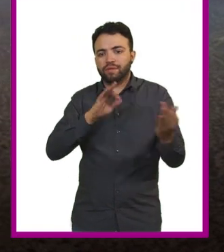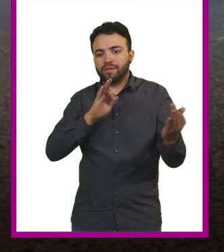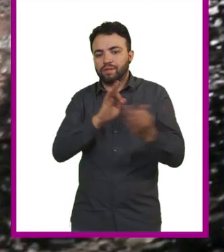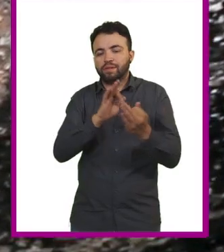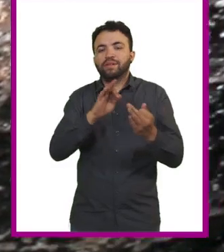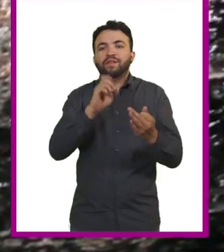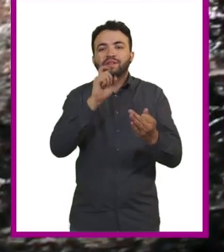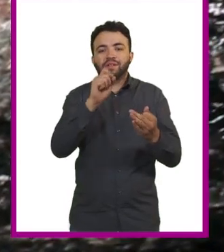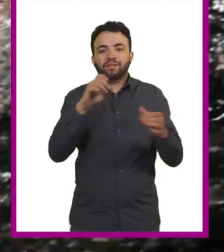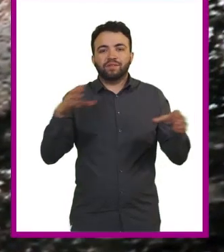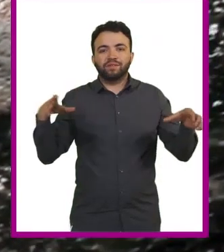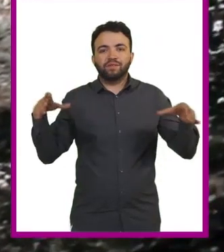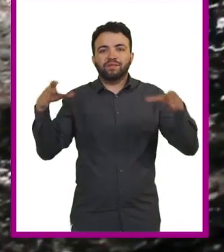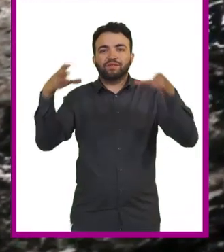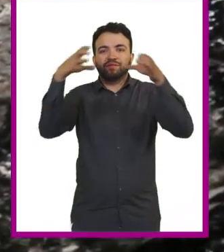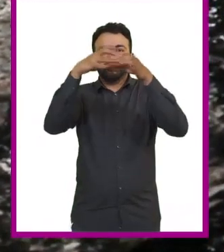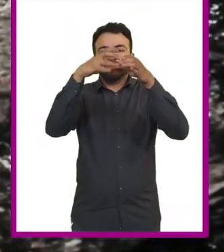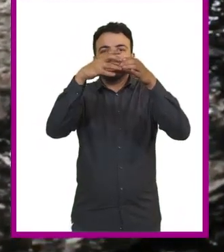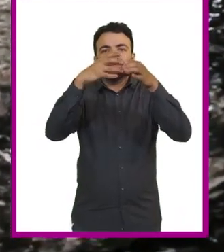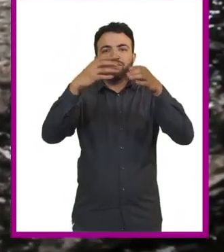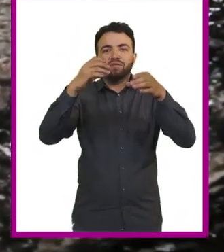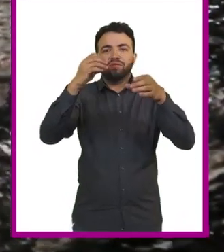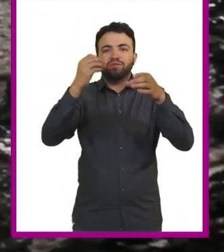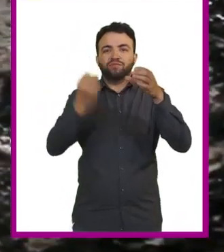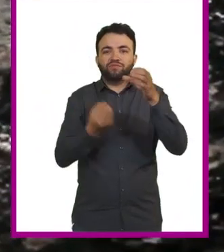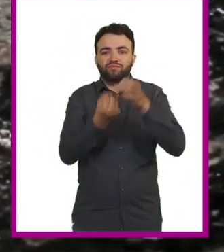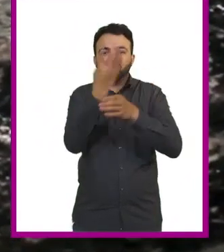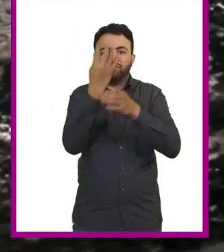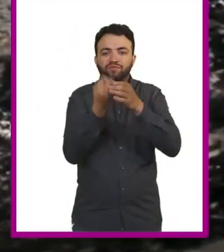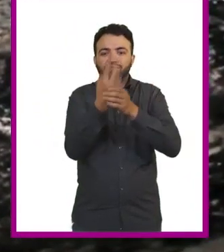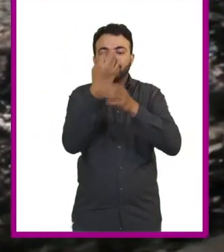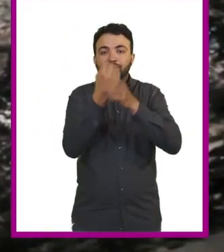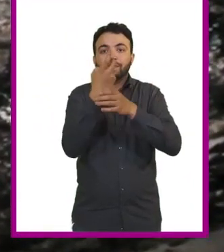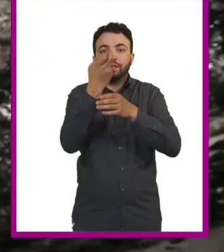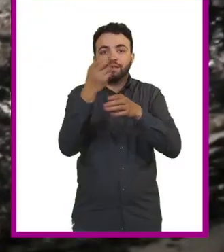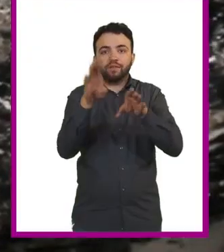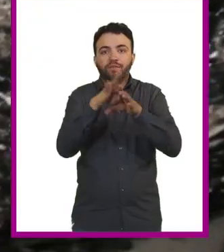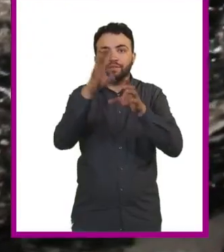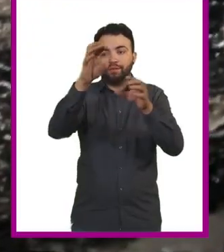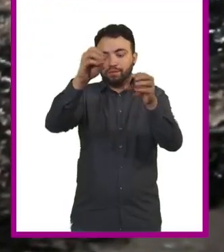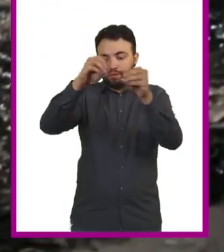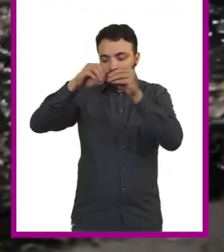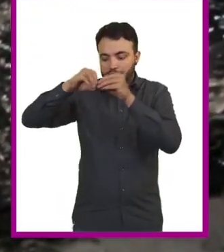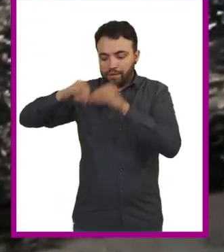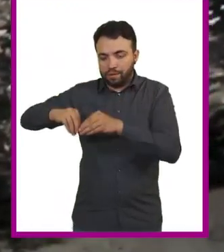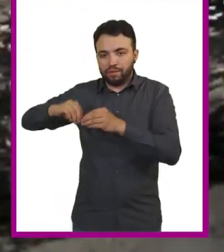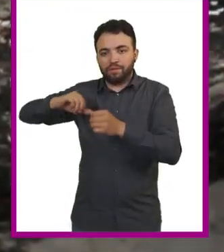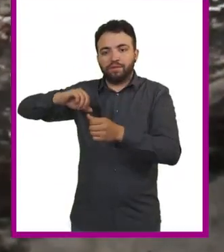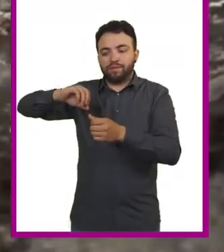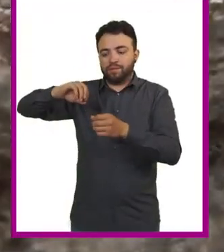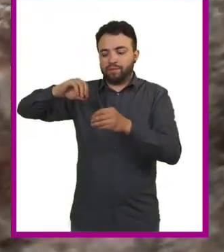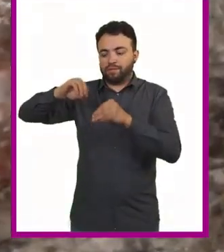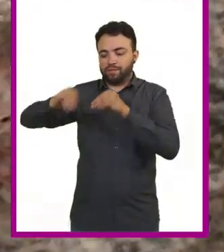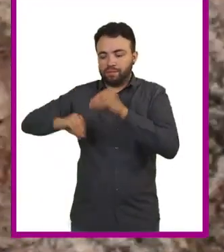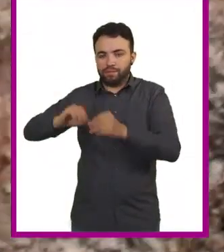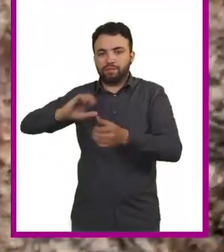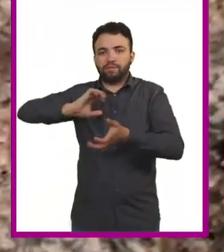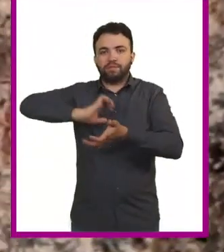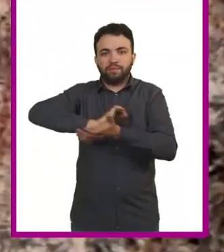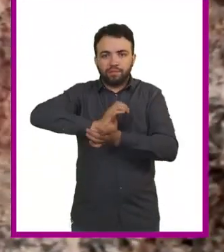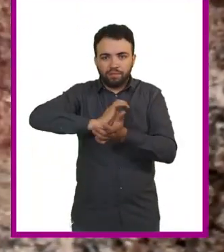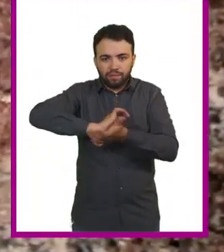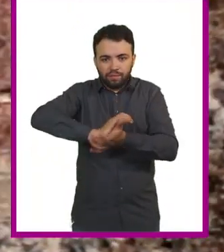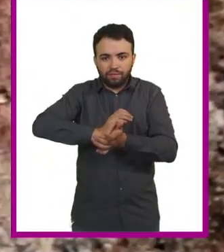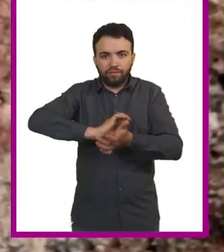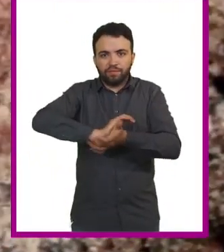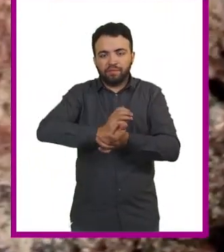Tres Vírgenes. Recolectaban los pigmentos, luego los molían en algunos